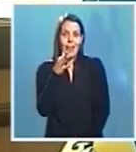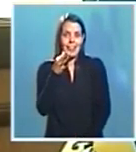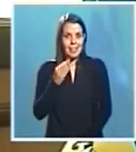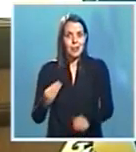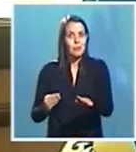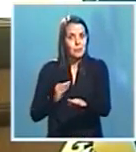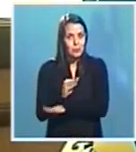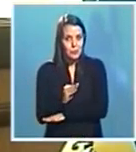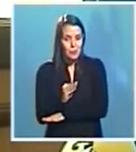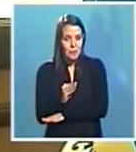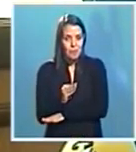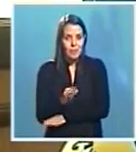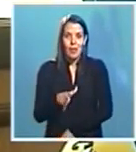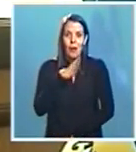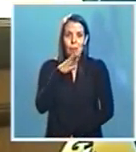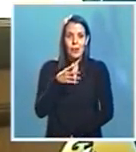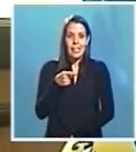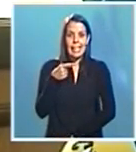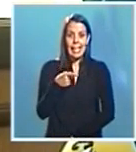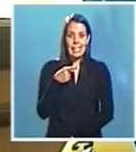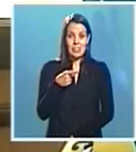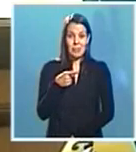aportación, que nos anualidades